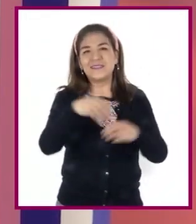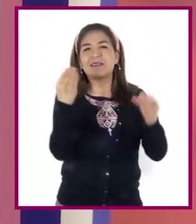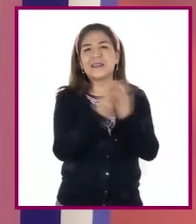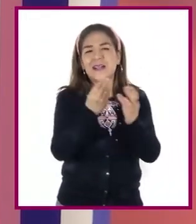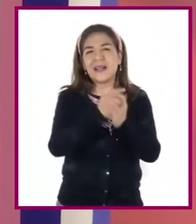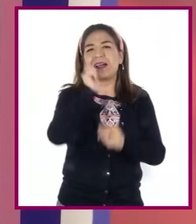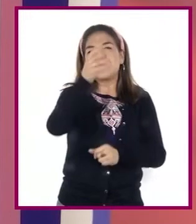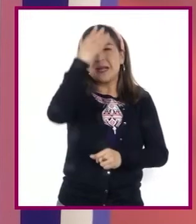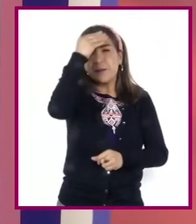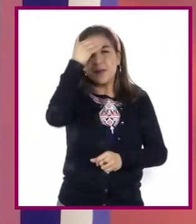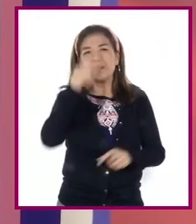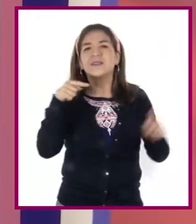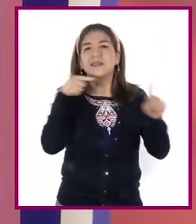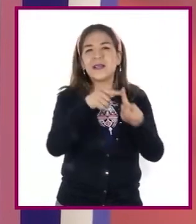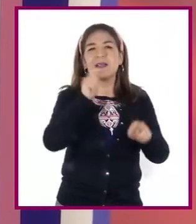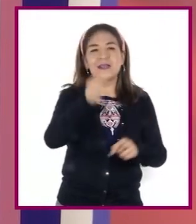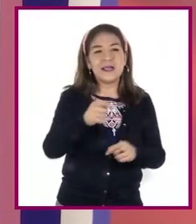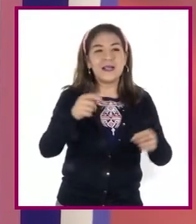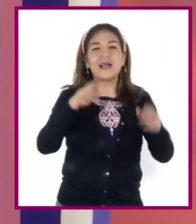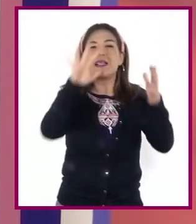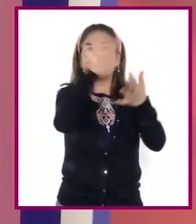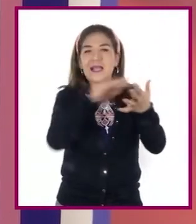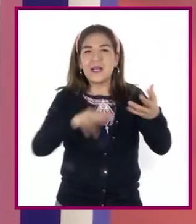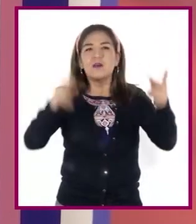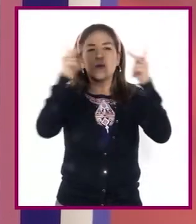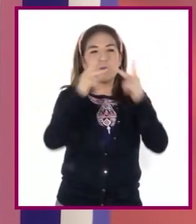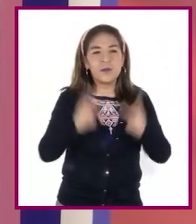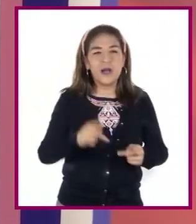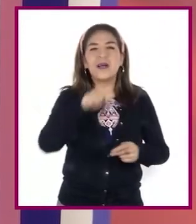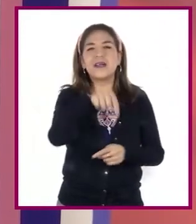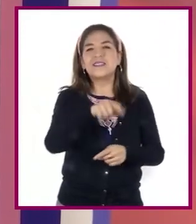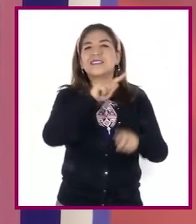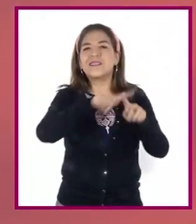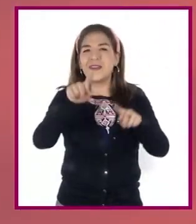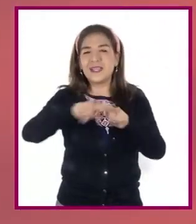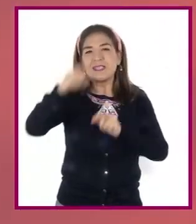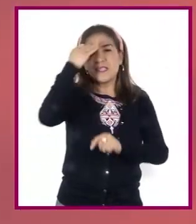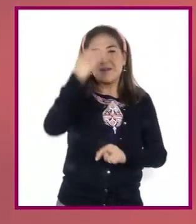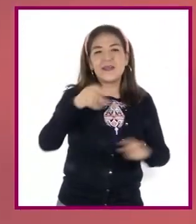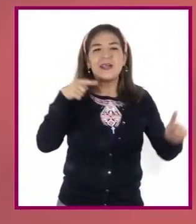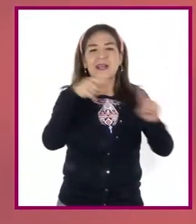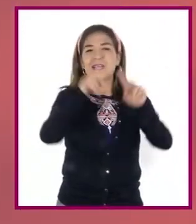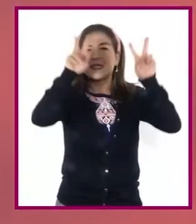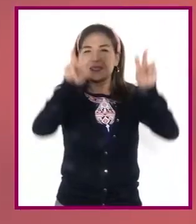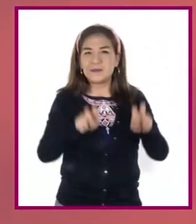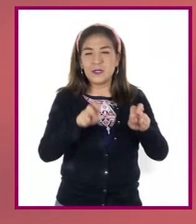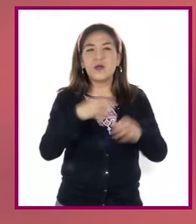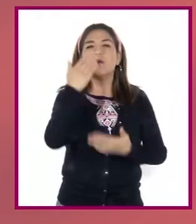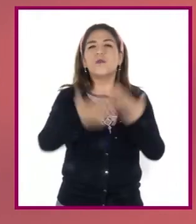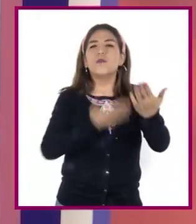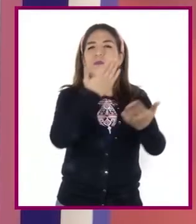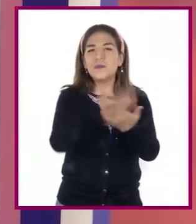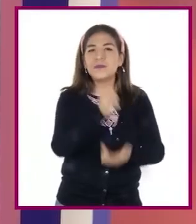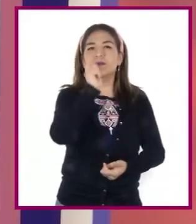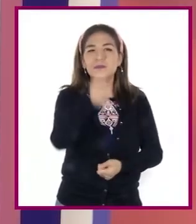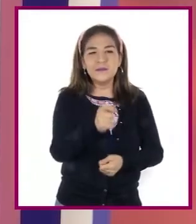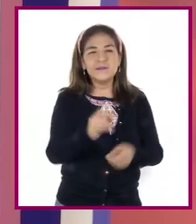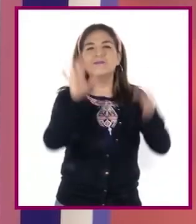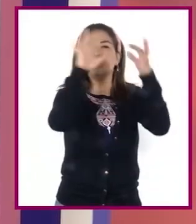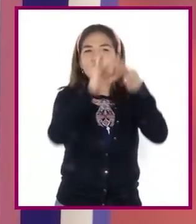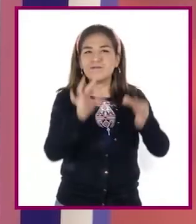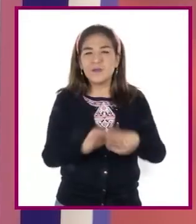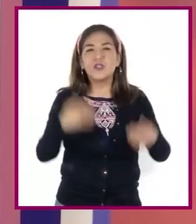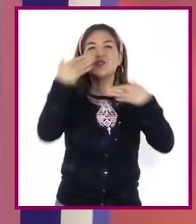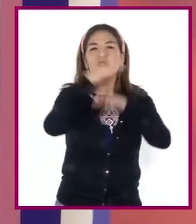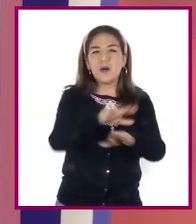el aprendizaje esperado. Lee y compara poemas de diferentes épocas sobre un tema específico y el propósito de argumentar